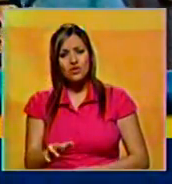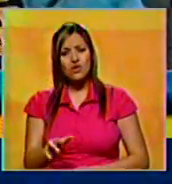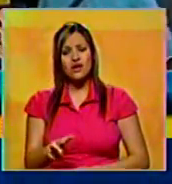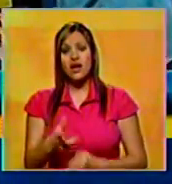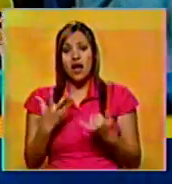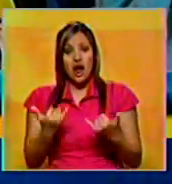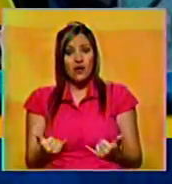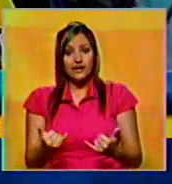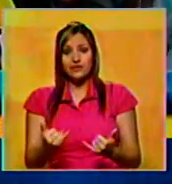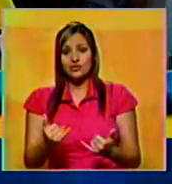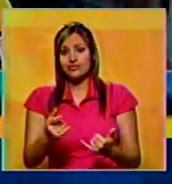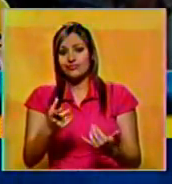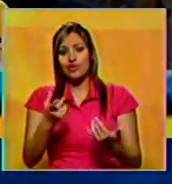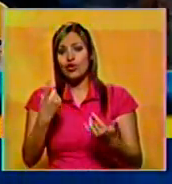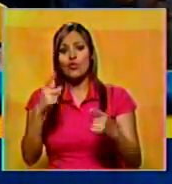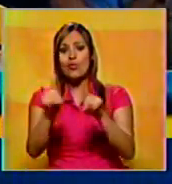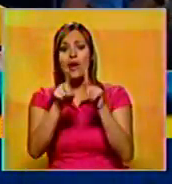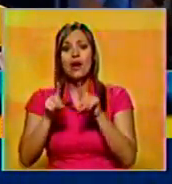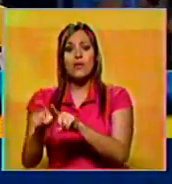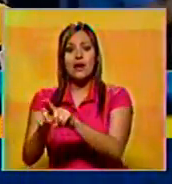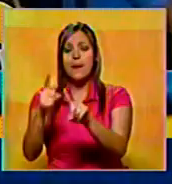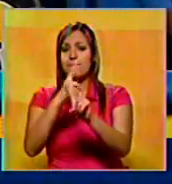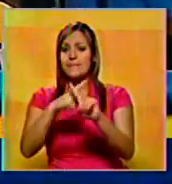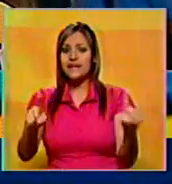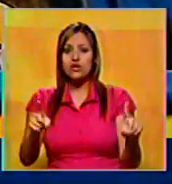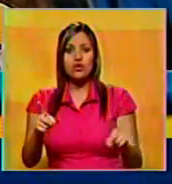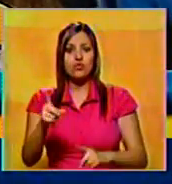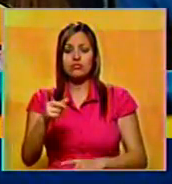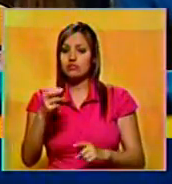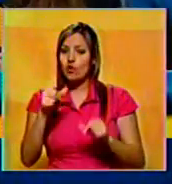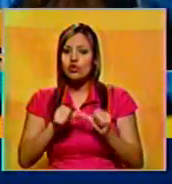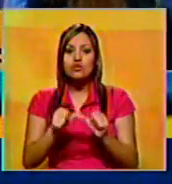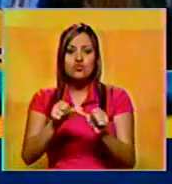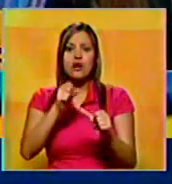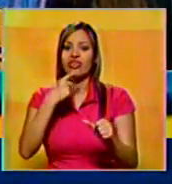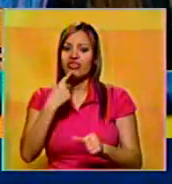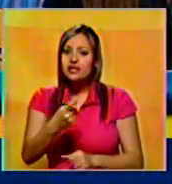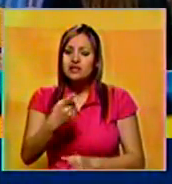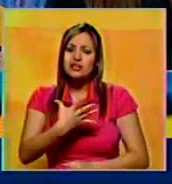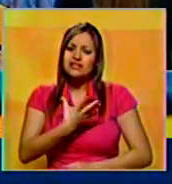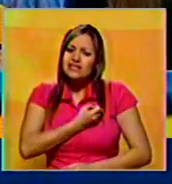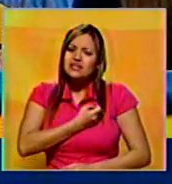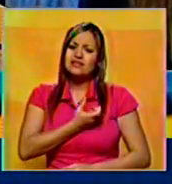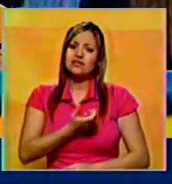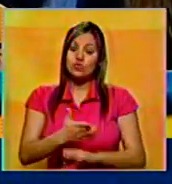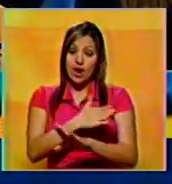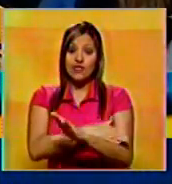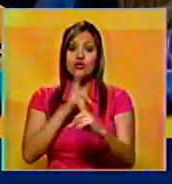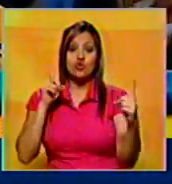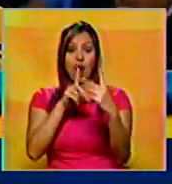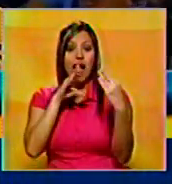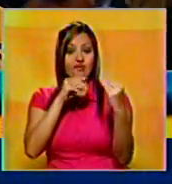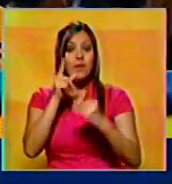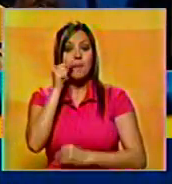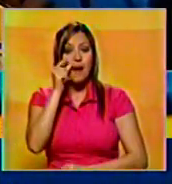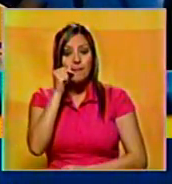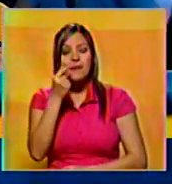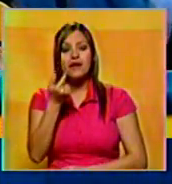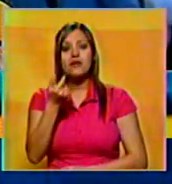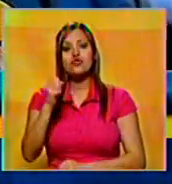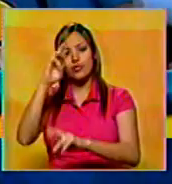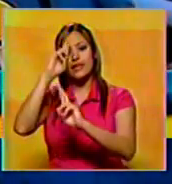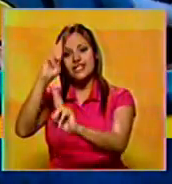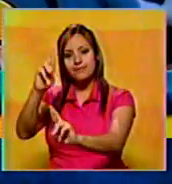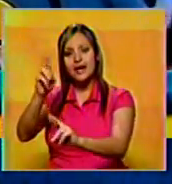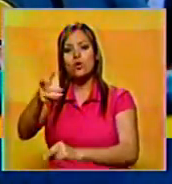lugar común, pero uno no puede dejar de decirlo, ¿no? Estuvimos hablando con su papá, presentándole los